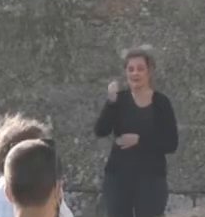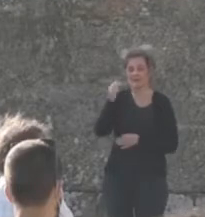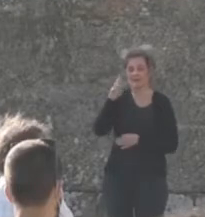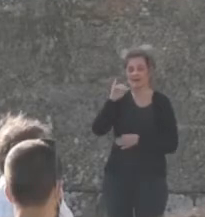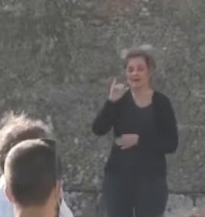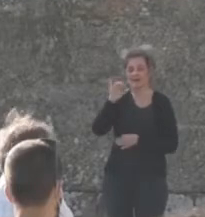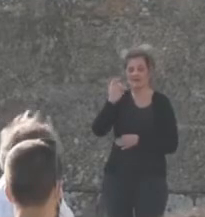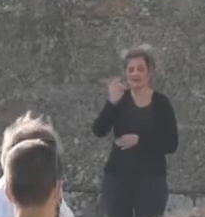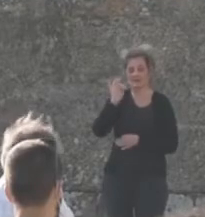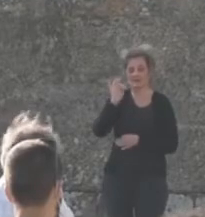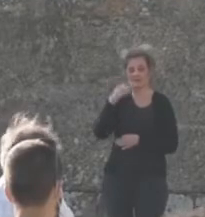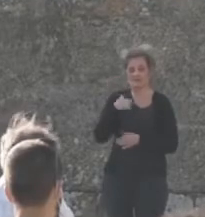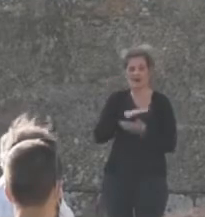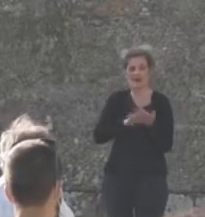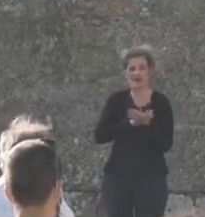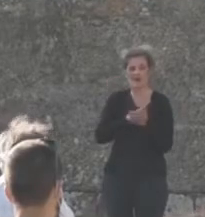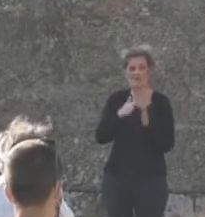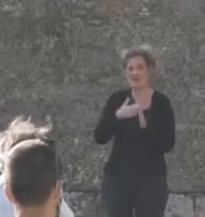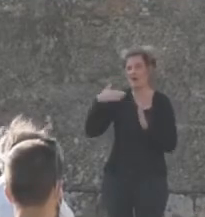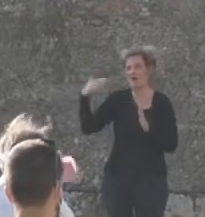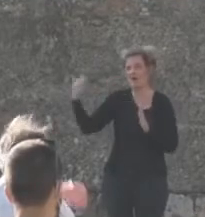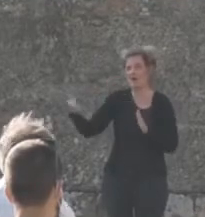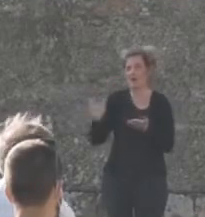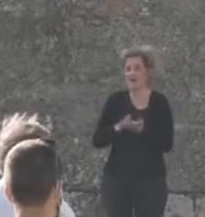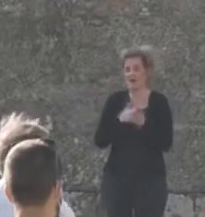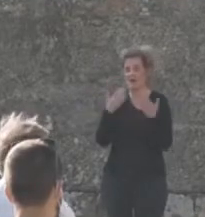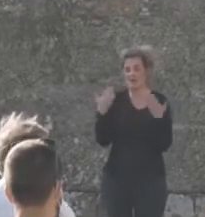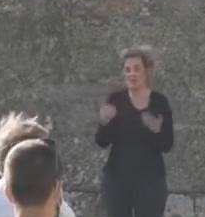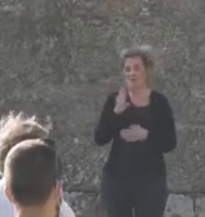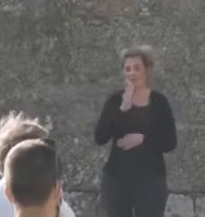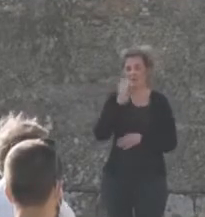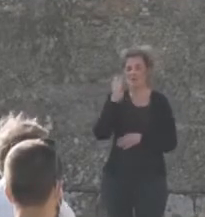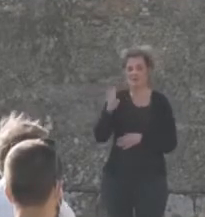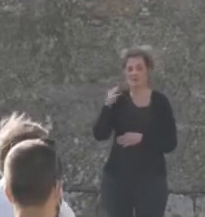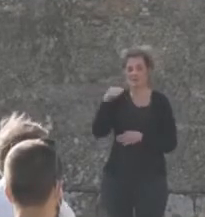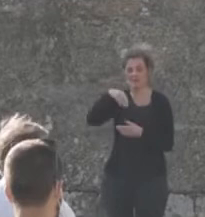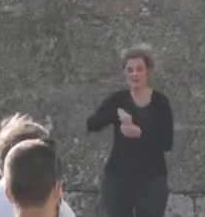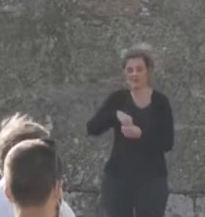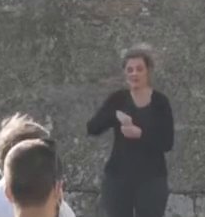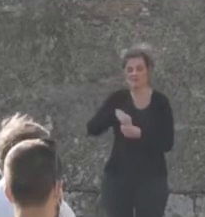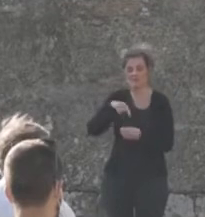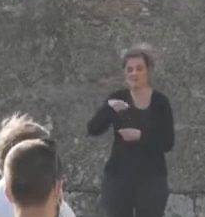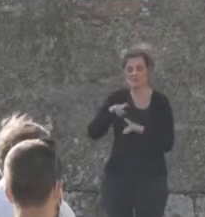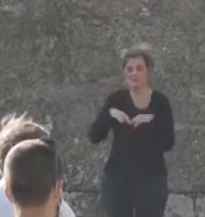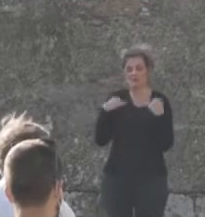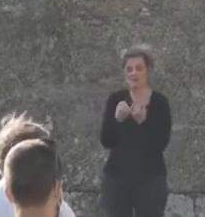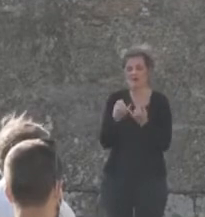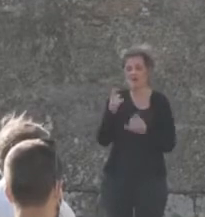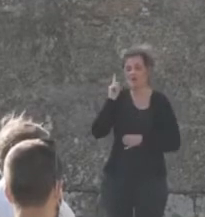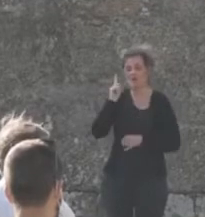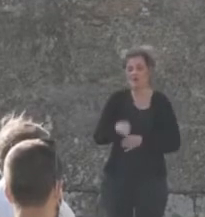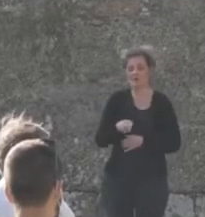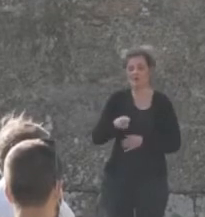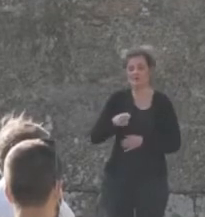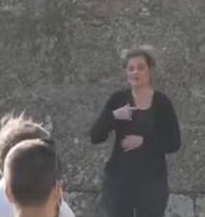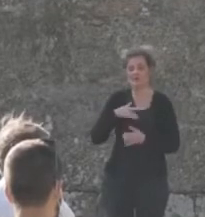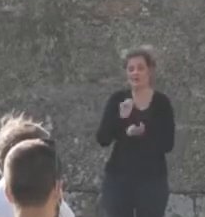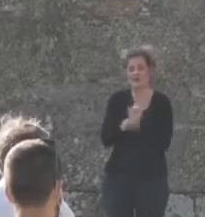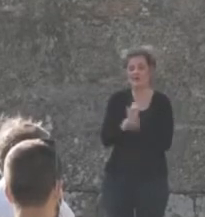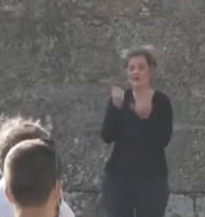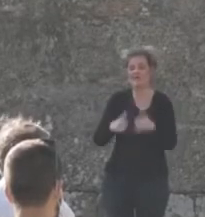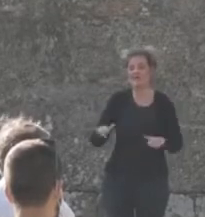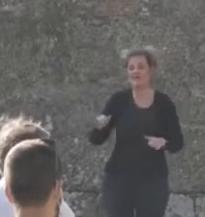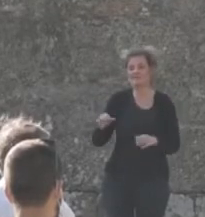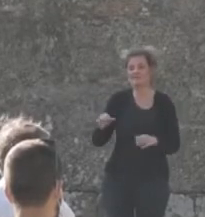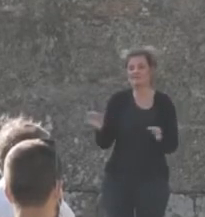que se falou aquí ao lado da capela, no seu libro 4 anos a bordo dunha illa, cando o director do cárcere se lle ocorreu celebrar o